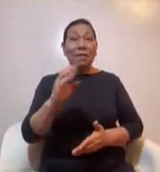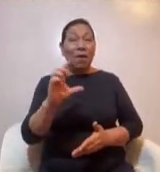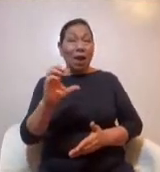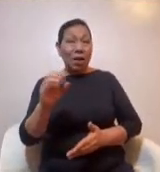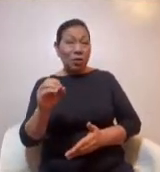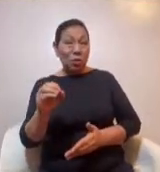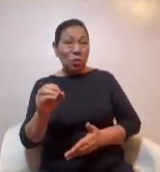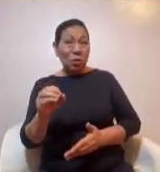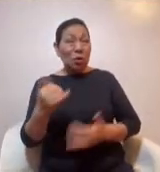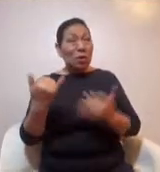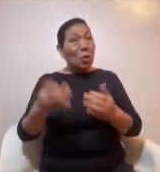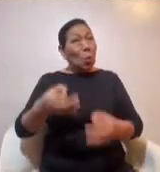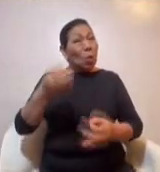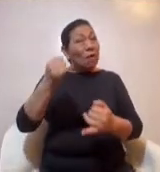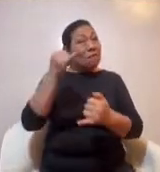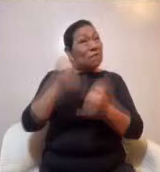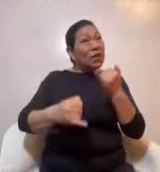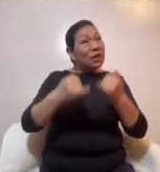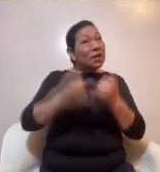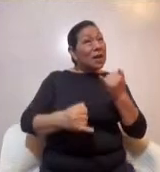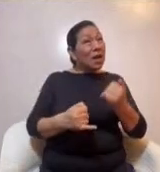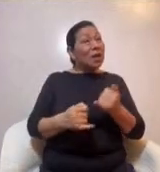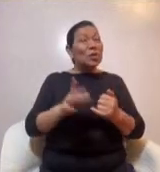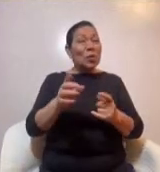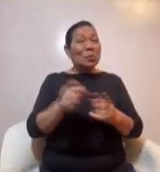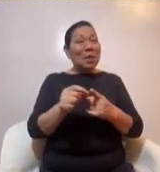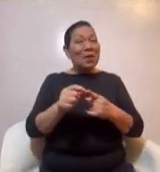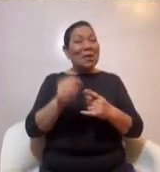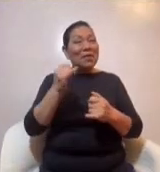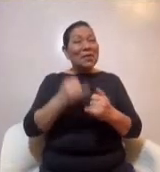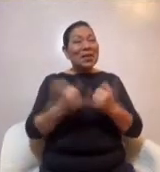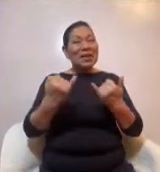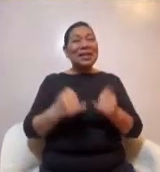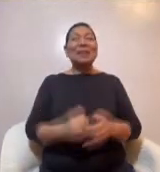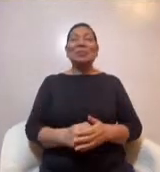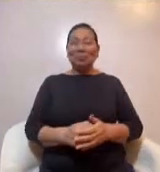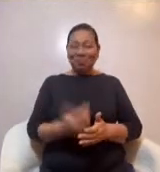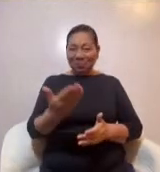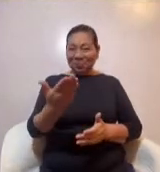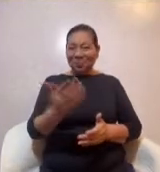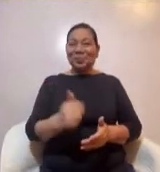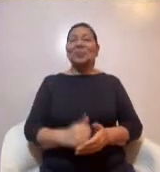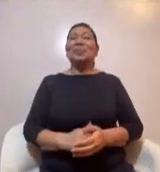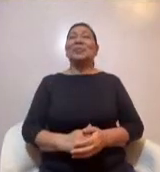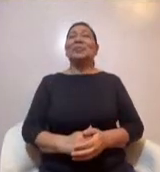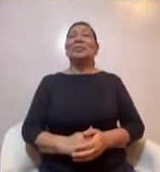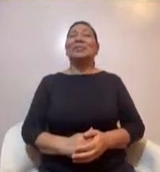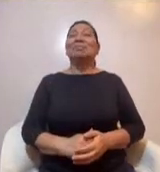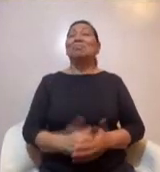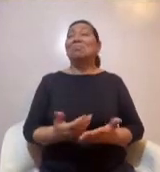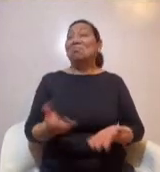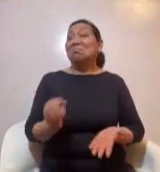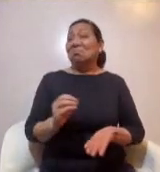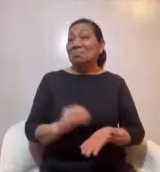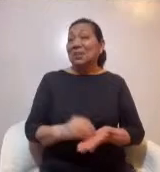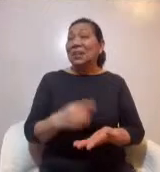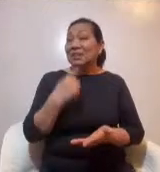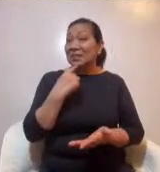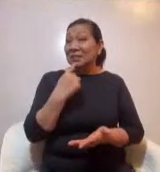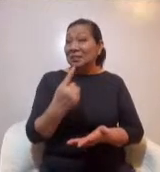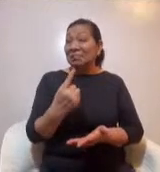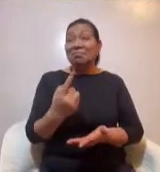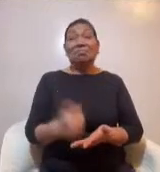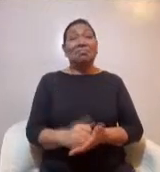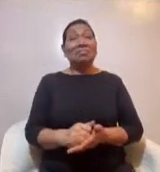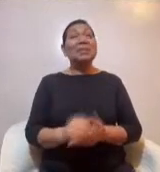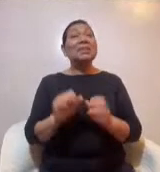del fallo destacaría usted y sus palabras finales en el programa. Adelante. Sí, bueno, además de los